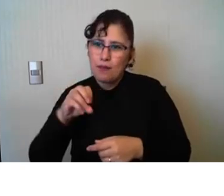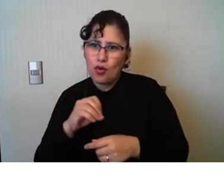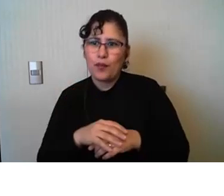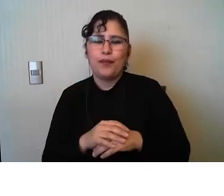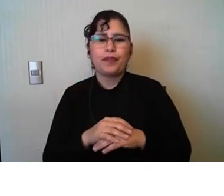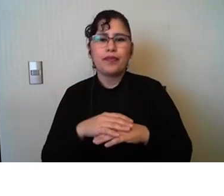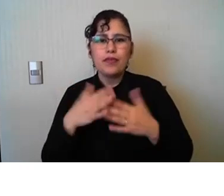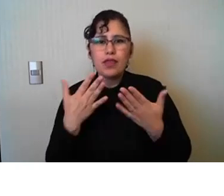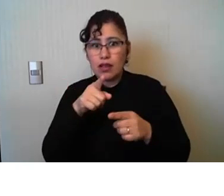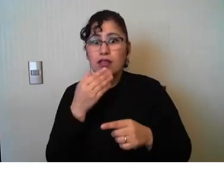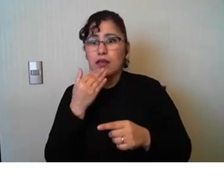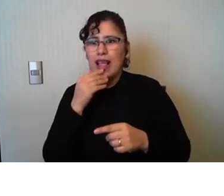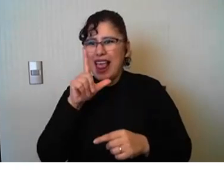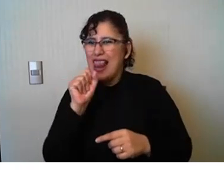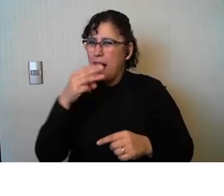Lámina medular interna.